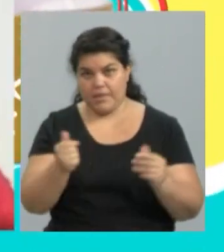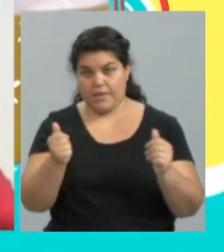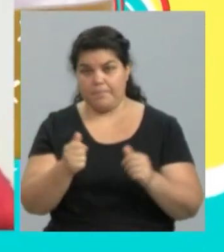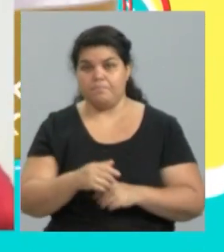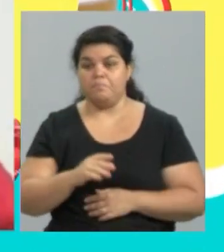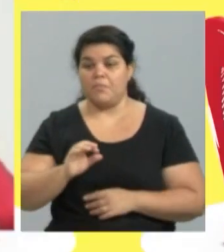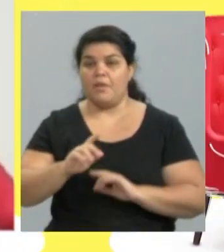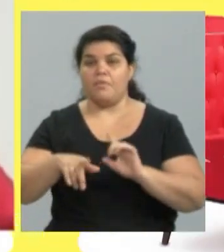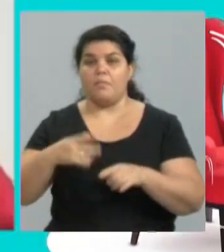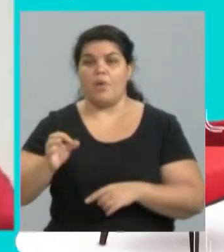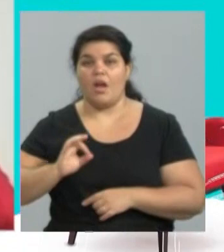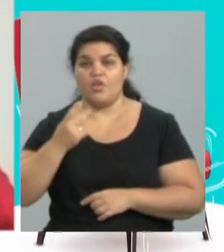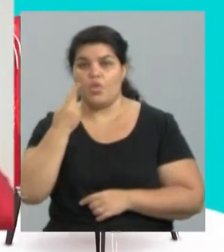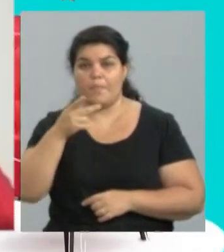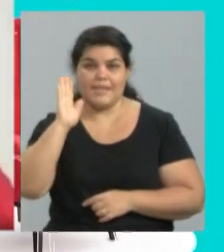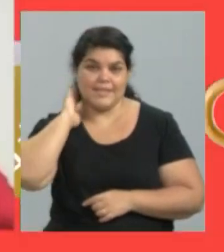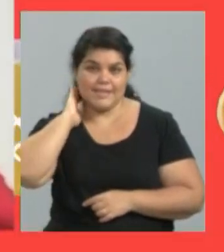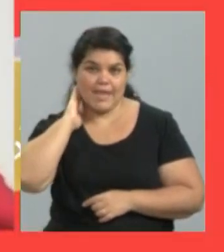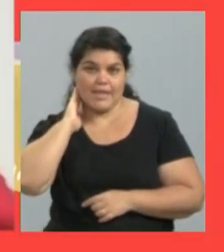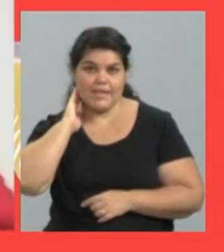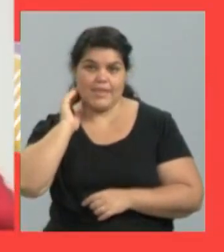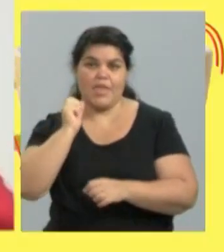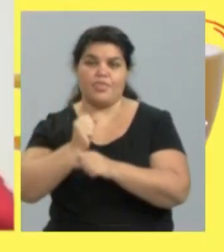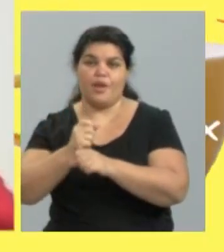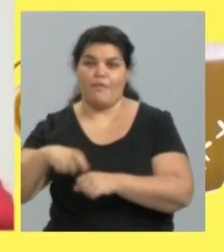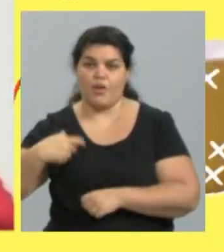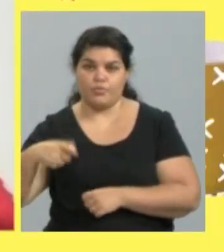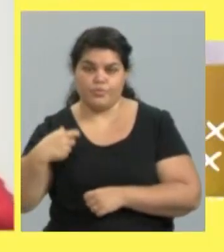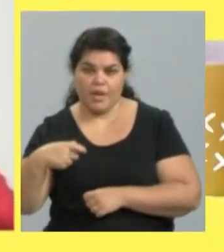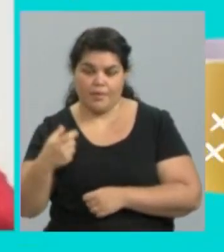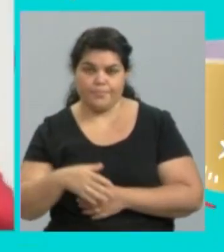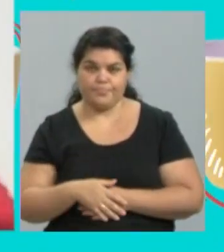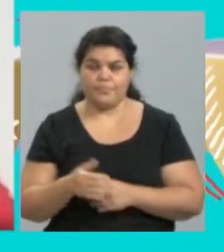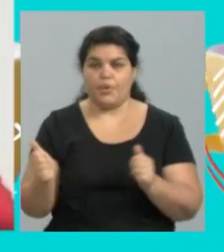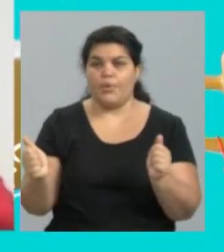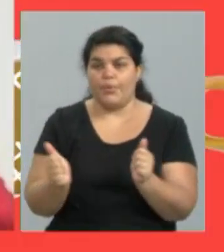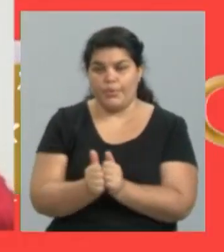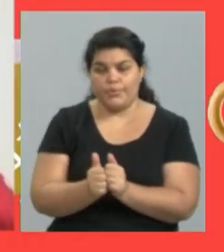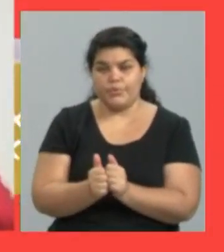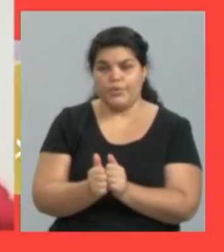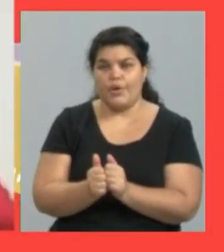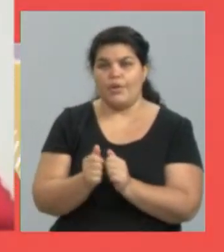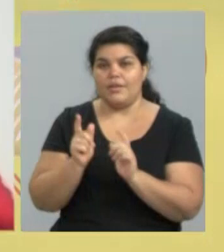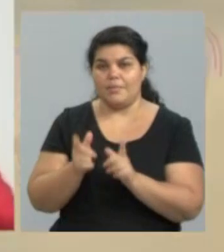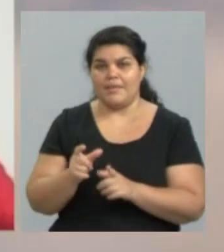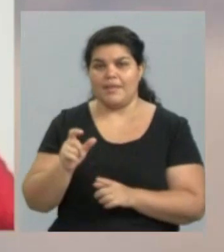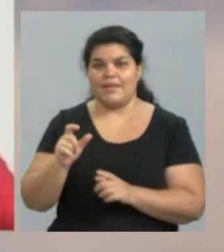estudiar trabajo social y ahí empecé a trabajar con la organización CLIC.